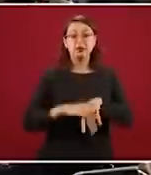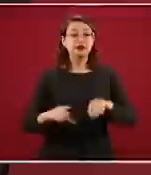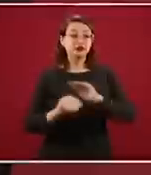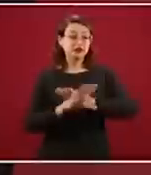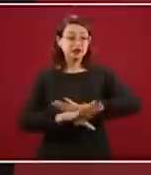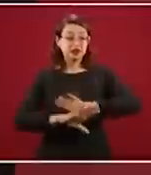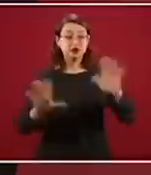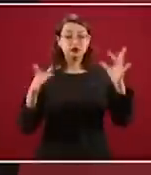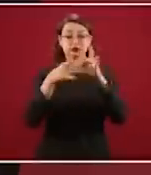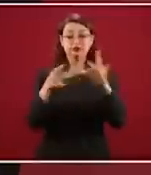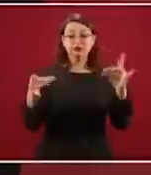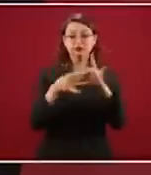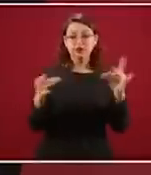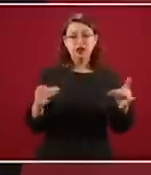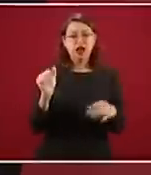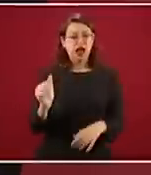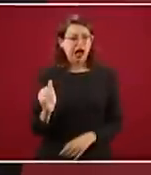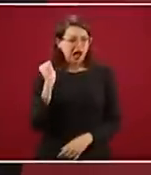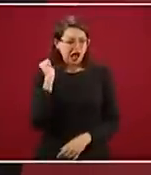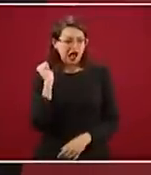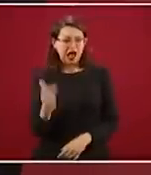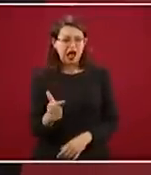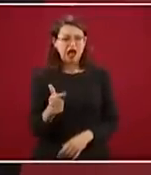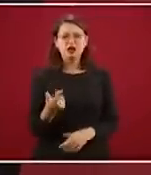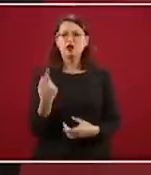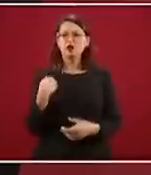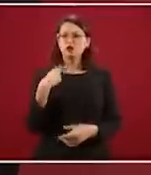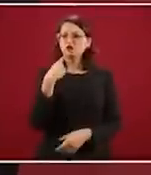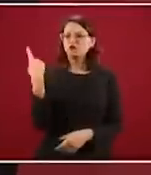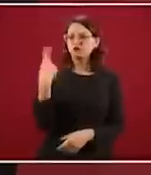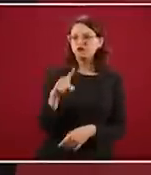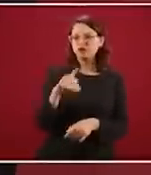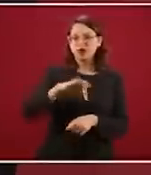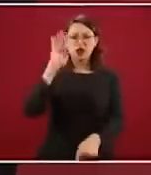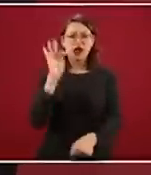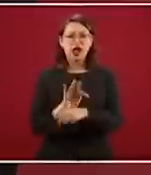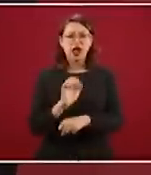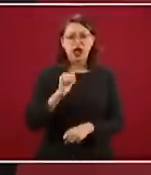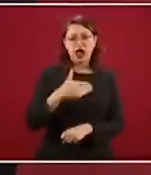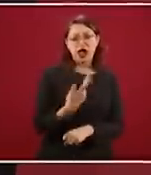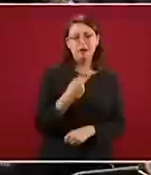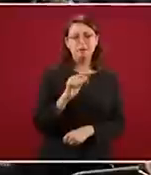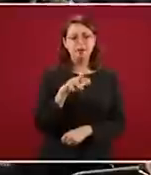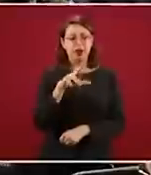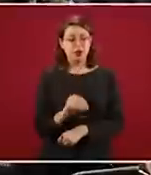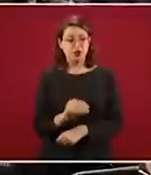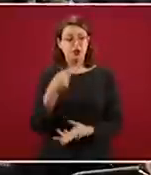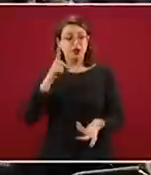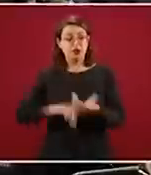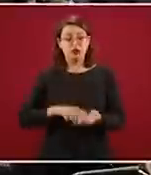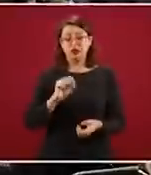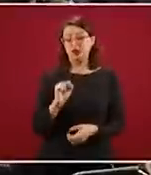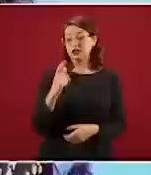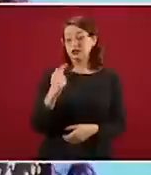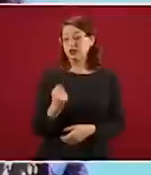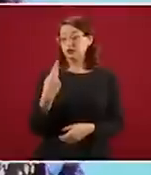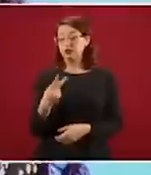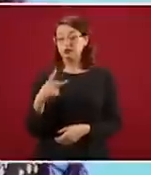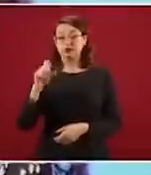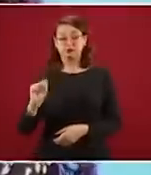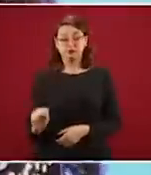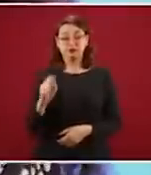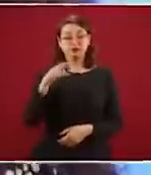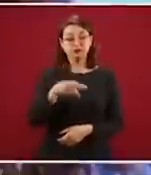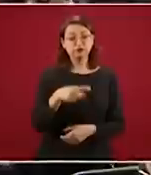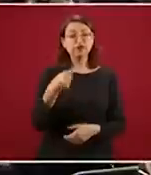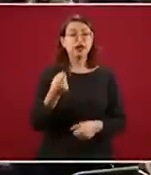no existe ninguna sentencia de amparo que obligue a la Secretaría del Trabajo a reconocer como